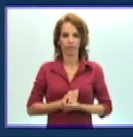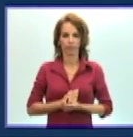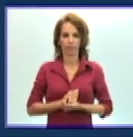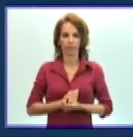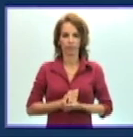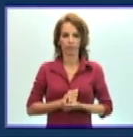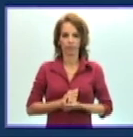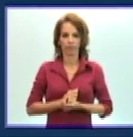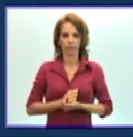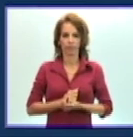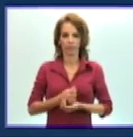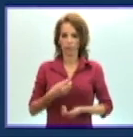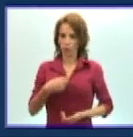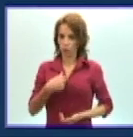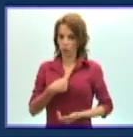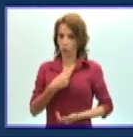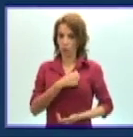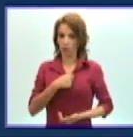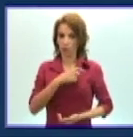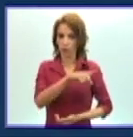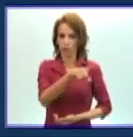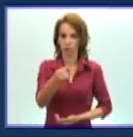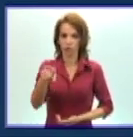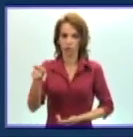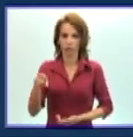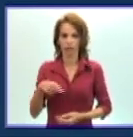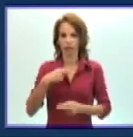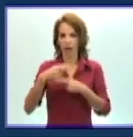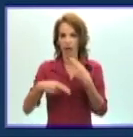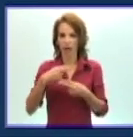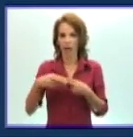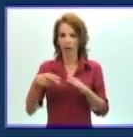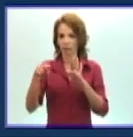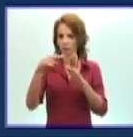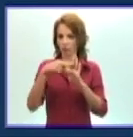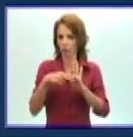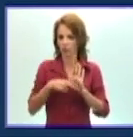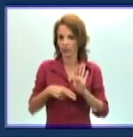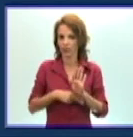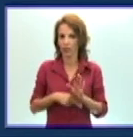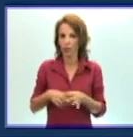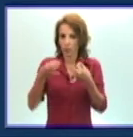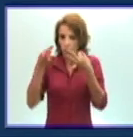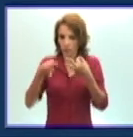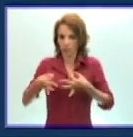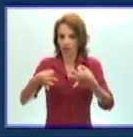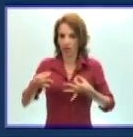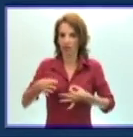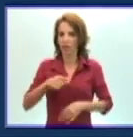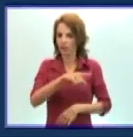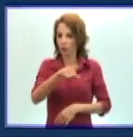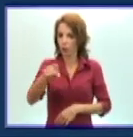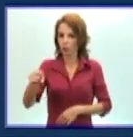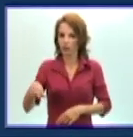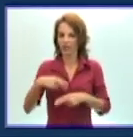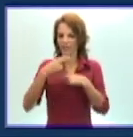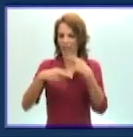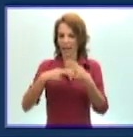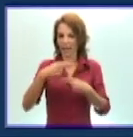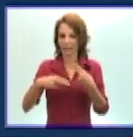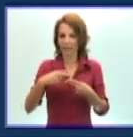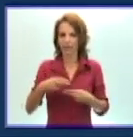Es decir, yo quiero que ustedes confeccionen un listado, pero real, de lo que ustedes realmente puedan